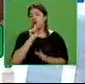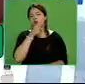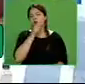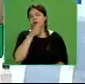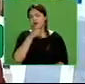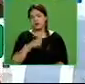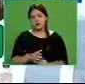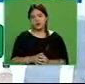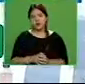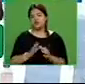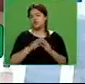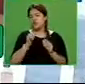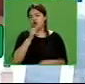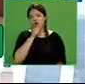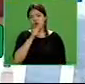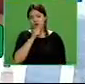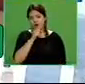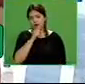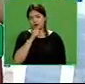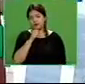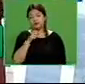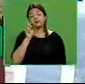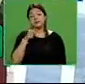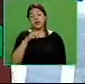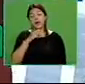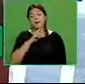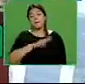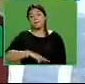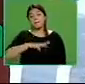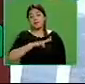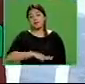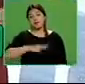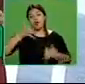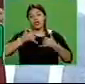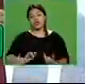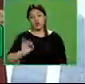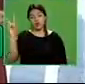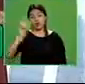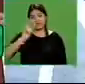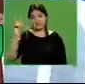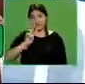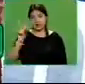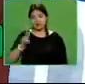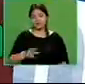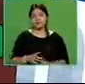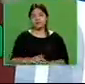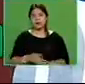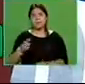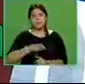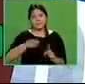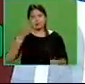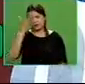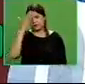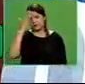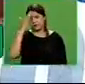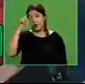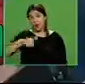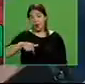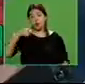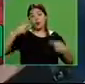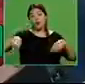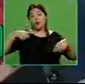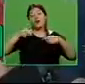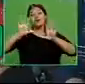mayores, nuestros abuelos y abuelas, y la gran misión hijos e hijas de Venezuela. Pero ¿saben qué? Hoy está